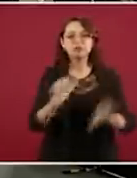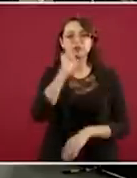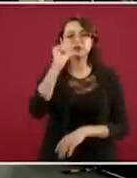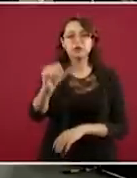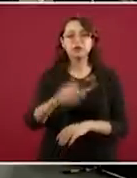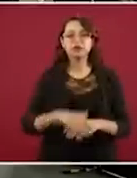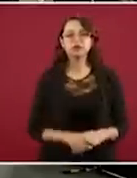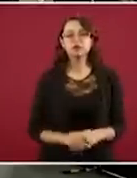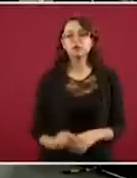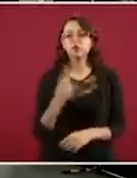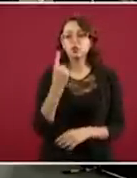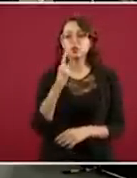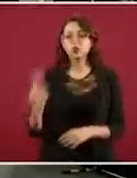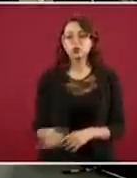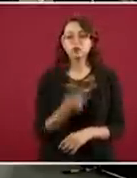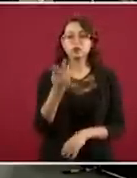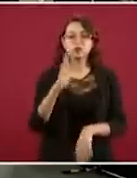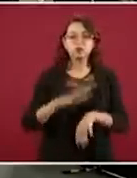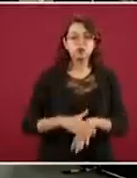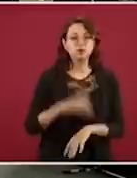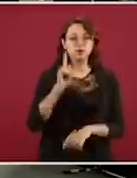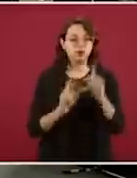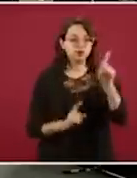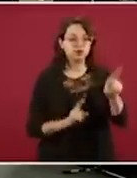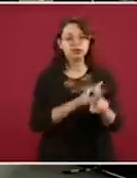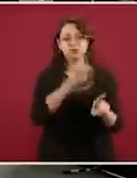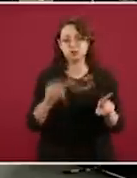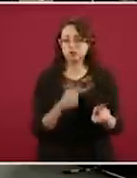Una más, y luego tú.